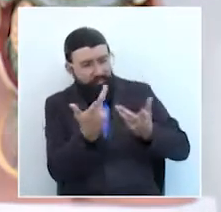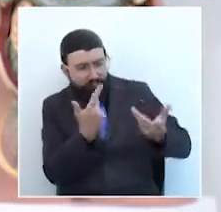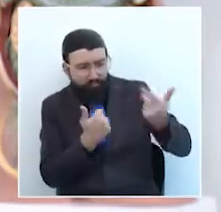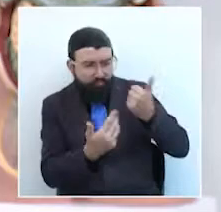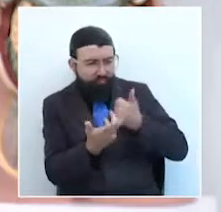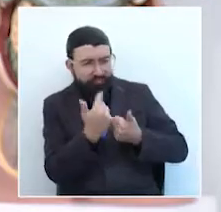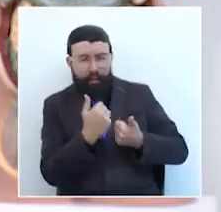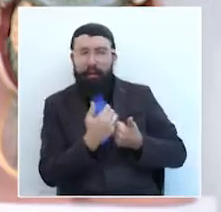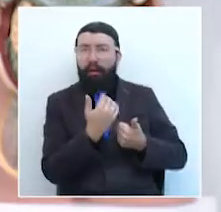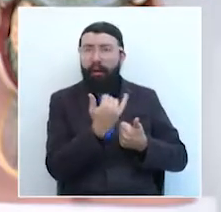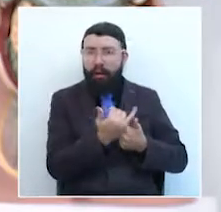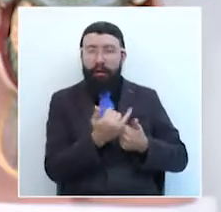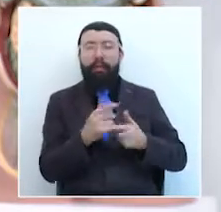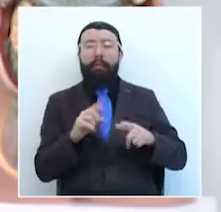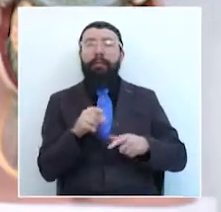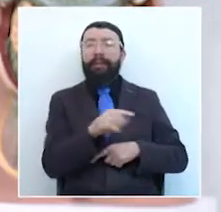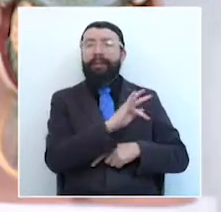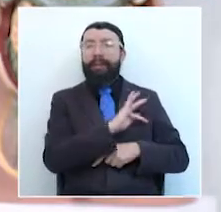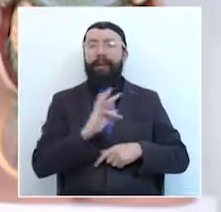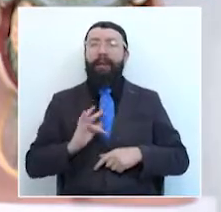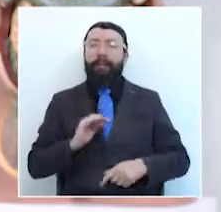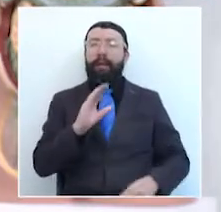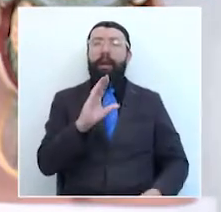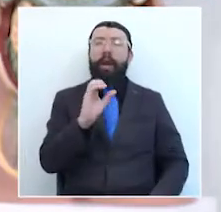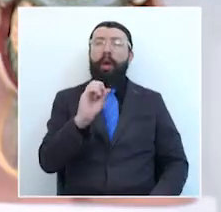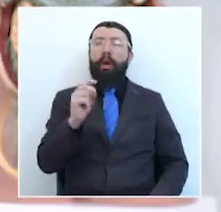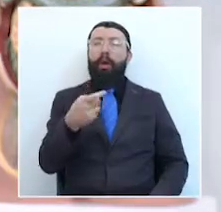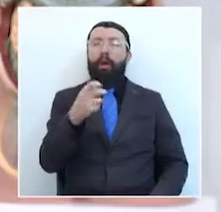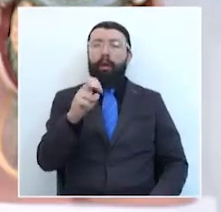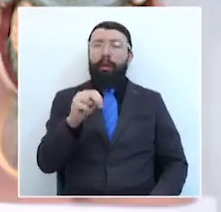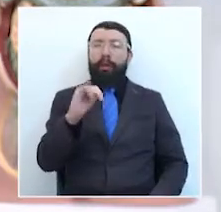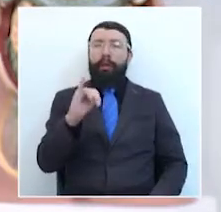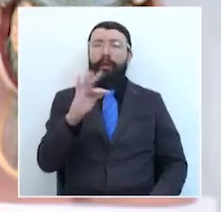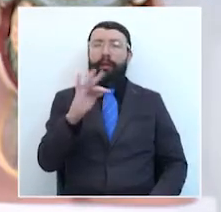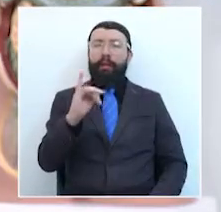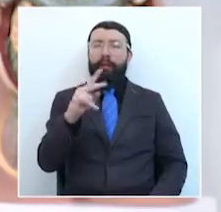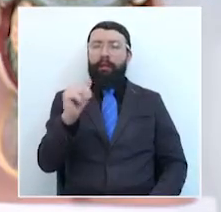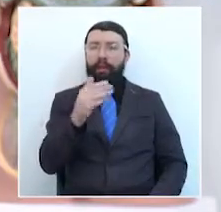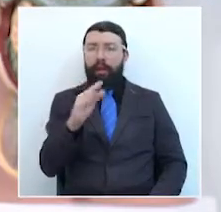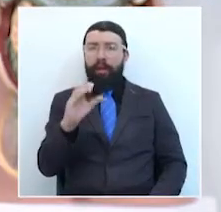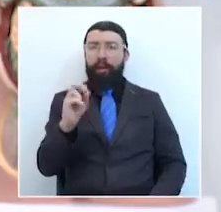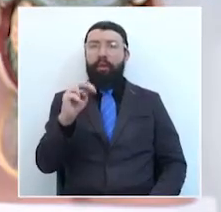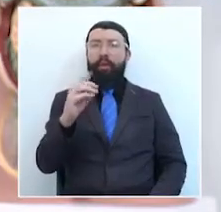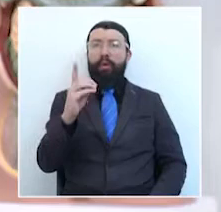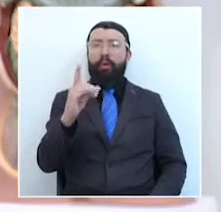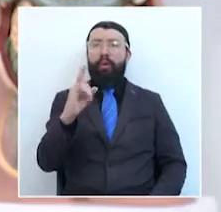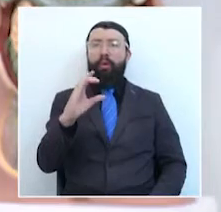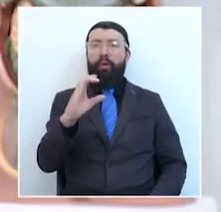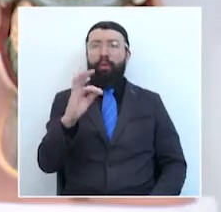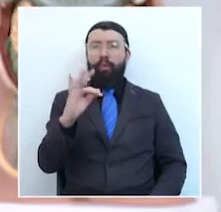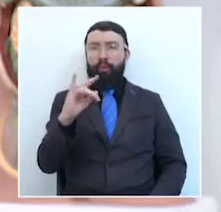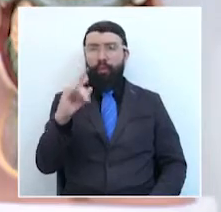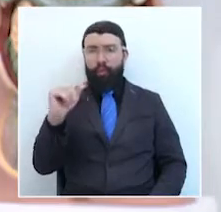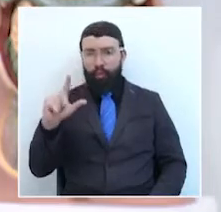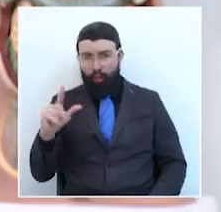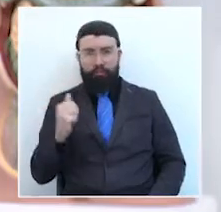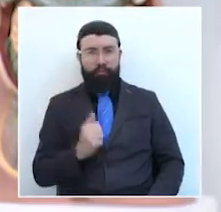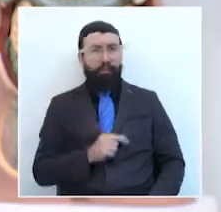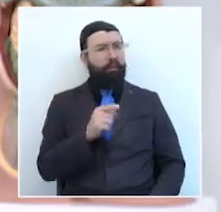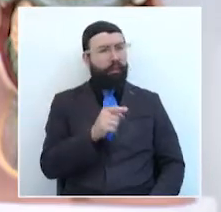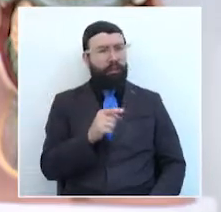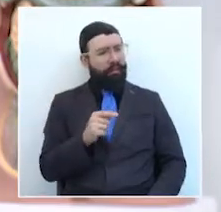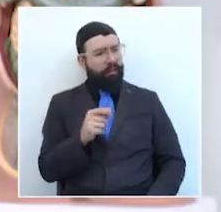terapia cognitivo-conductual lo acompañamos también de lo que es el mindfulness que ya lo hemos hablado en otros programas pero las personas que no lo conocen